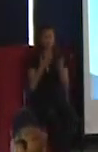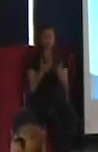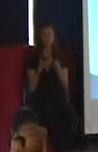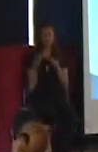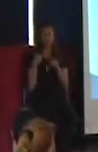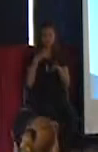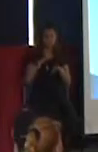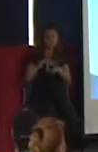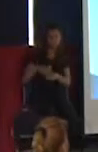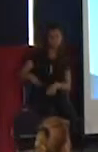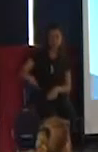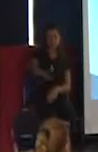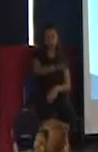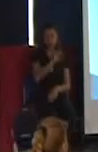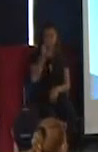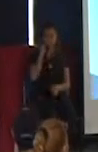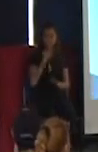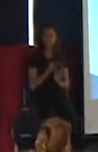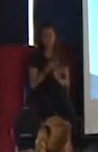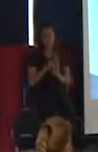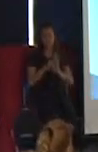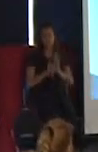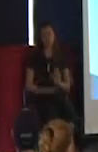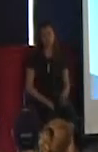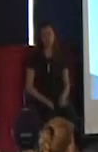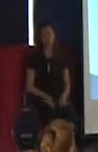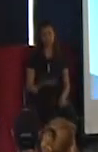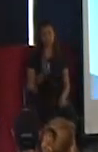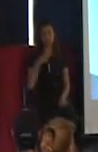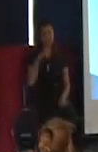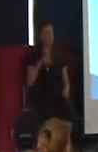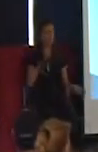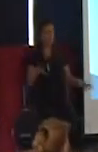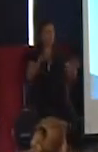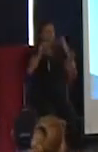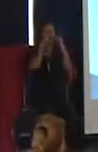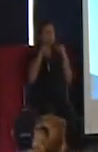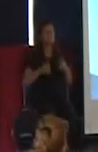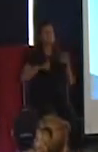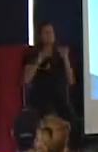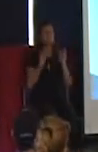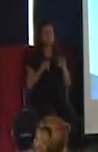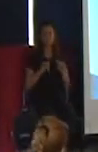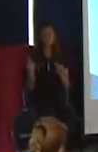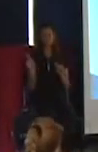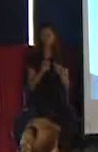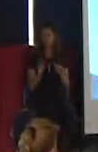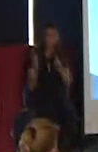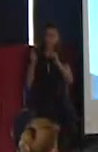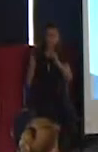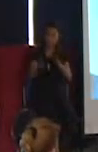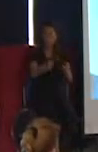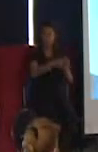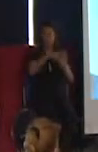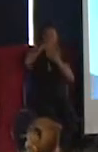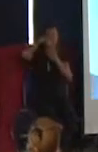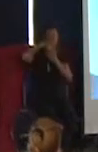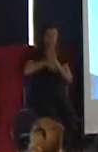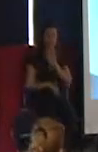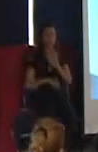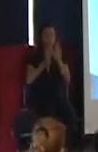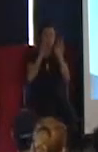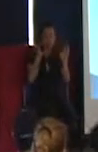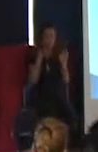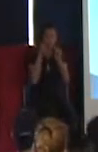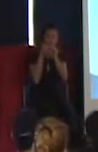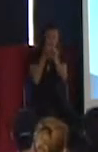miren la norma, ¿sí?, no se queden únicamente con lo que tenemos aquí, sino que hagan la profundidad de cada uno de estos